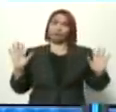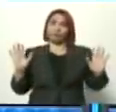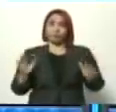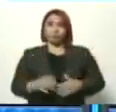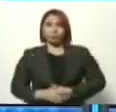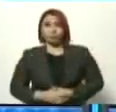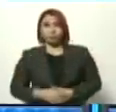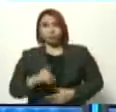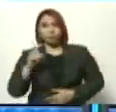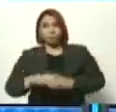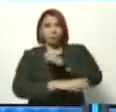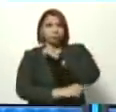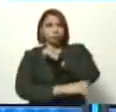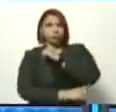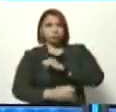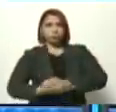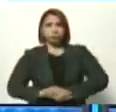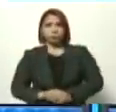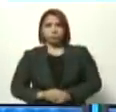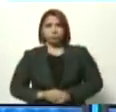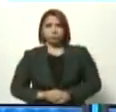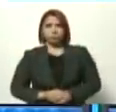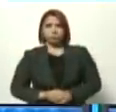y la corrupción.